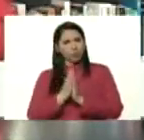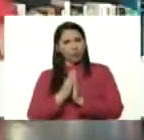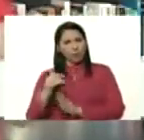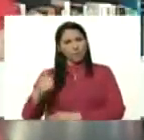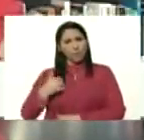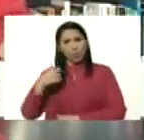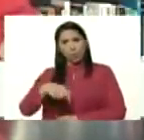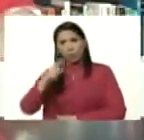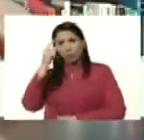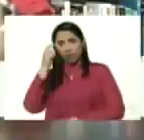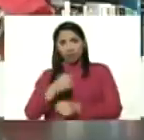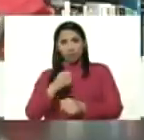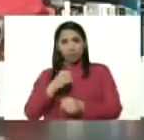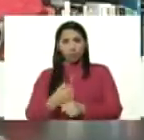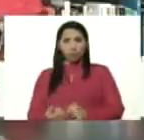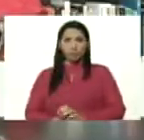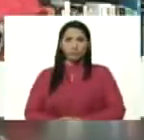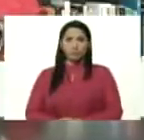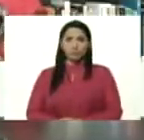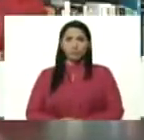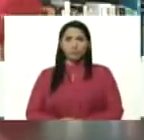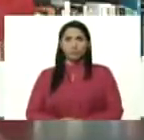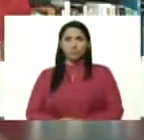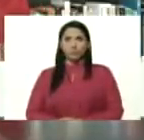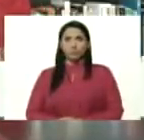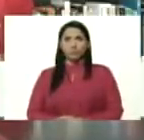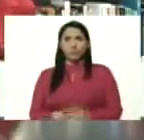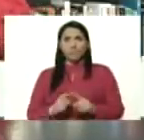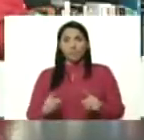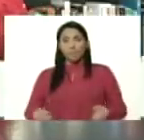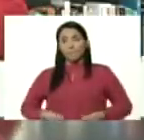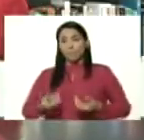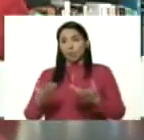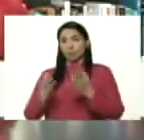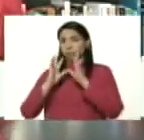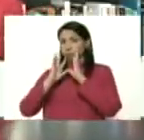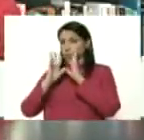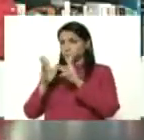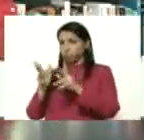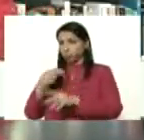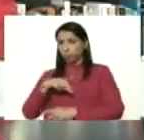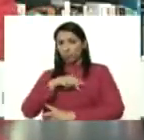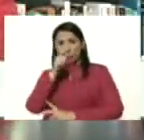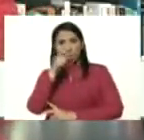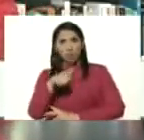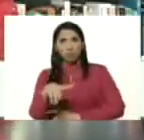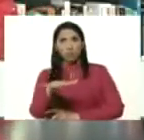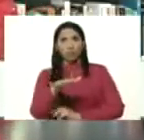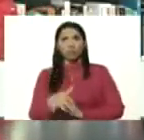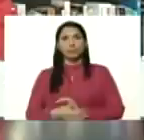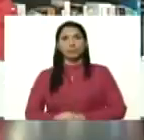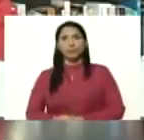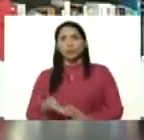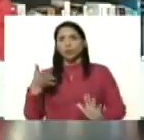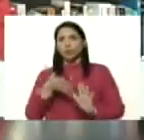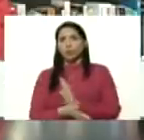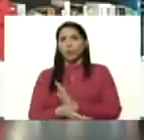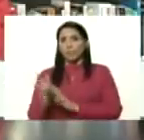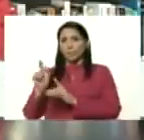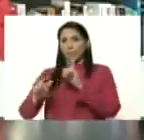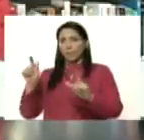hoy día la clase obrera para dar el reporte a nuestro pueblo de los casos